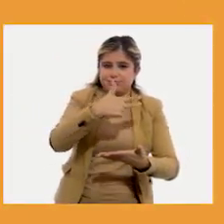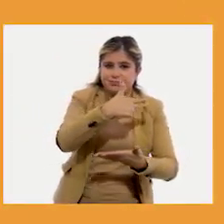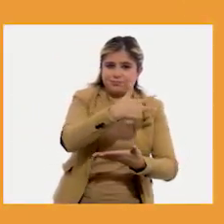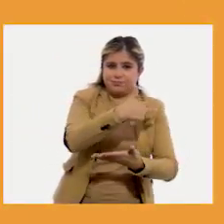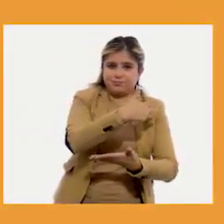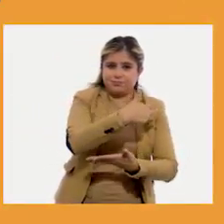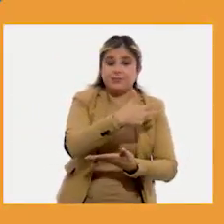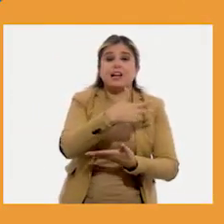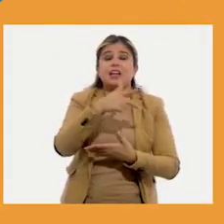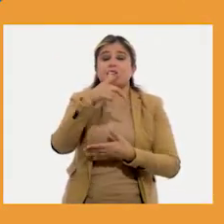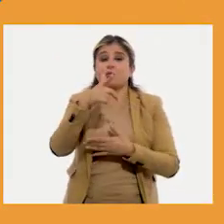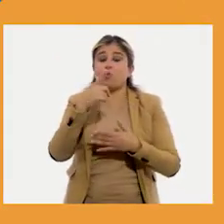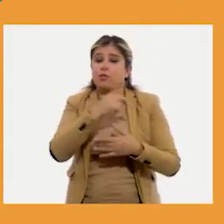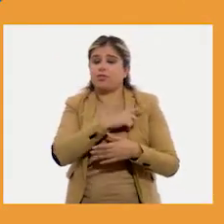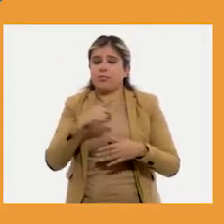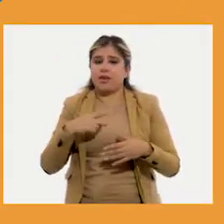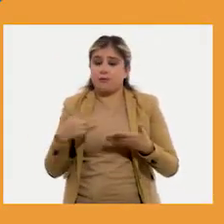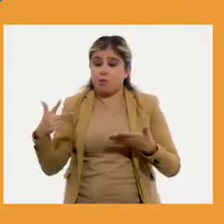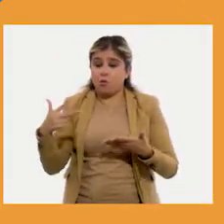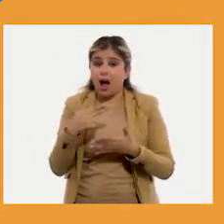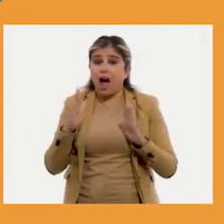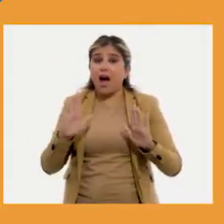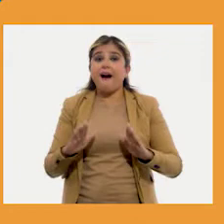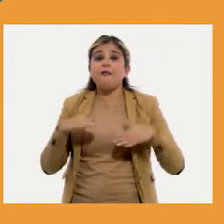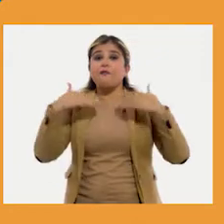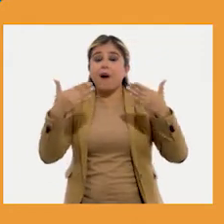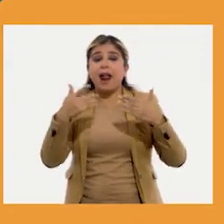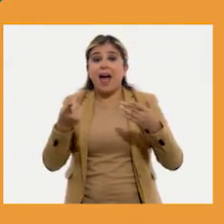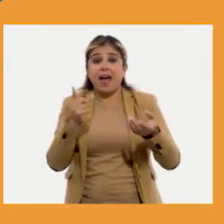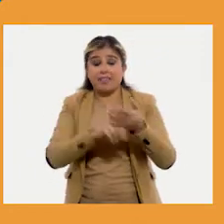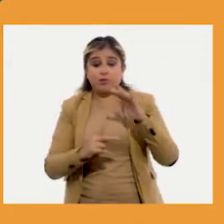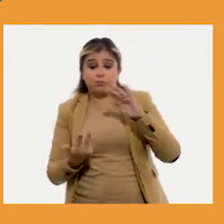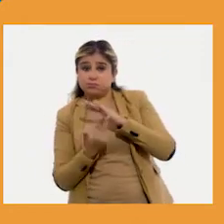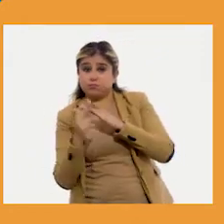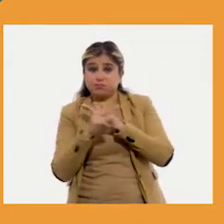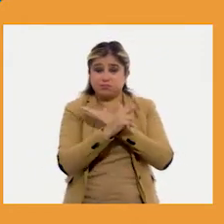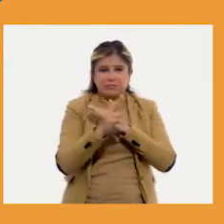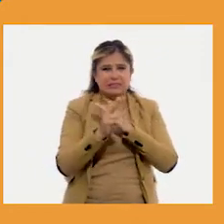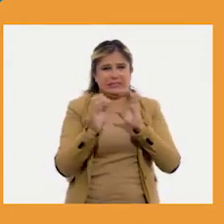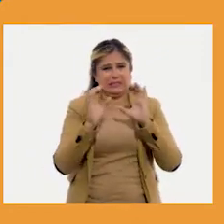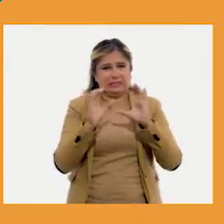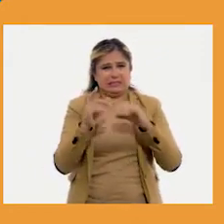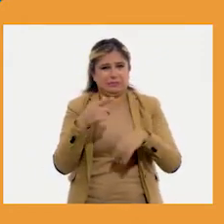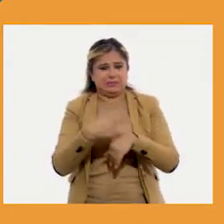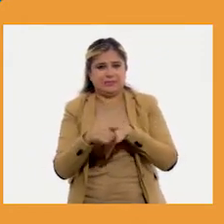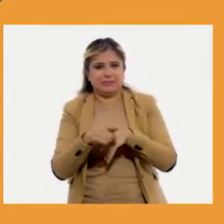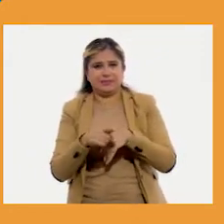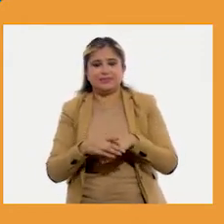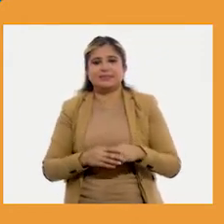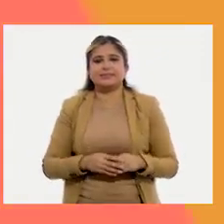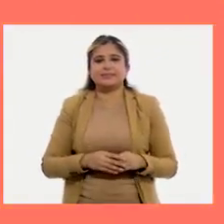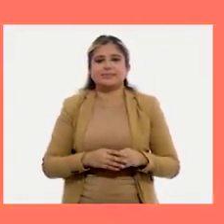marcaste. Asegúrate de cortar por fuera de la playera. No introduzcas las tijeras en ella.